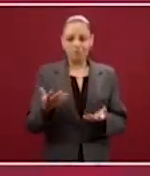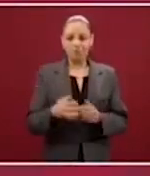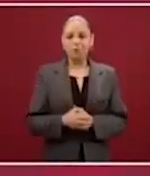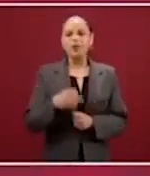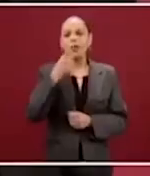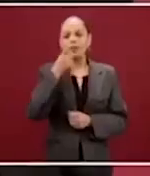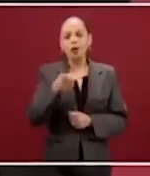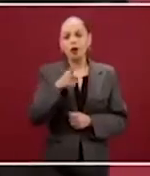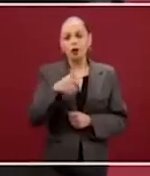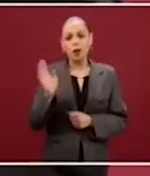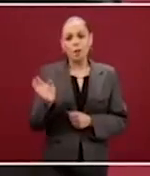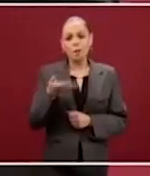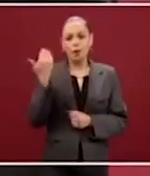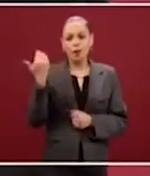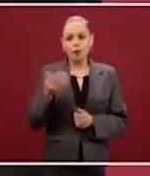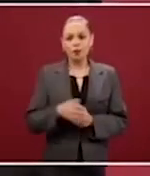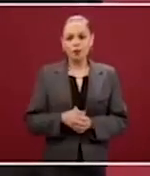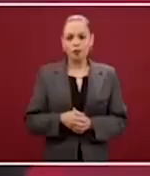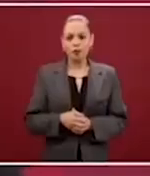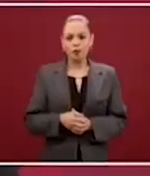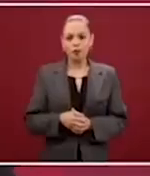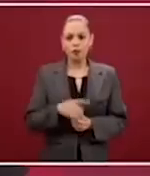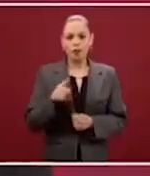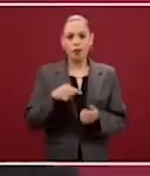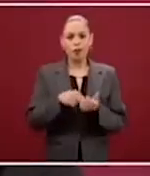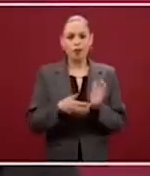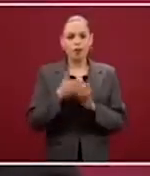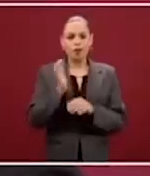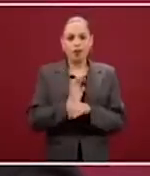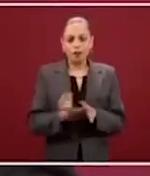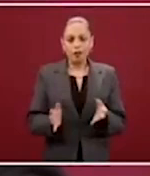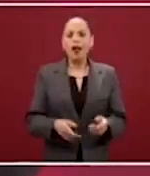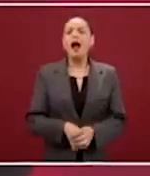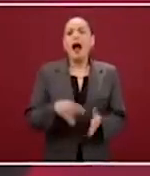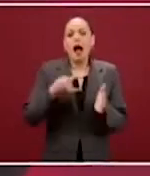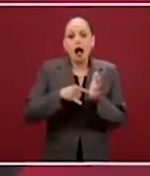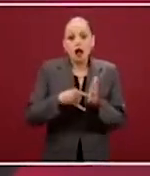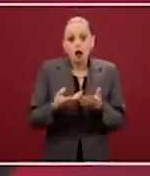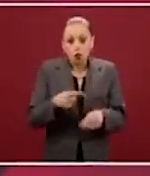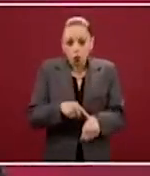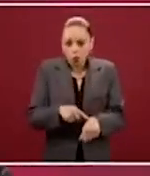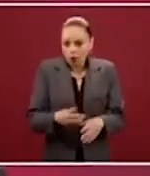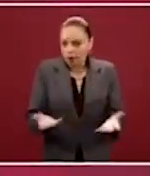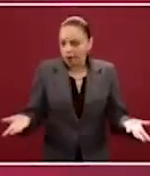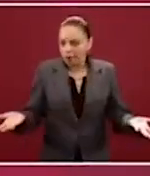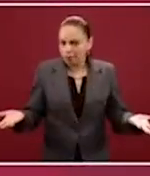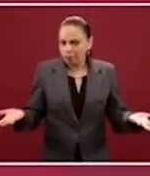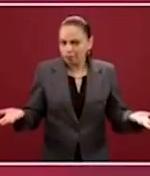vamos al cine, ¿y a qué hora? O sea,